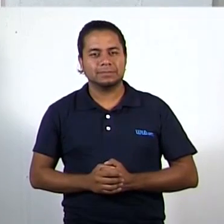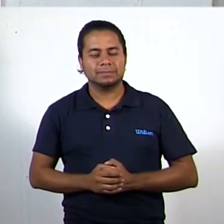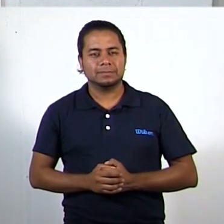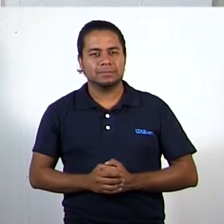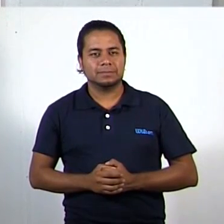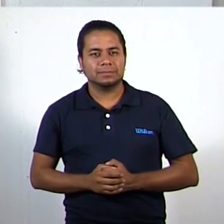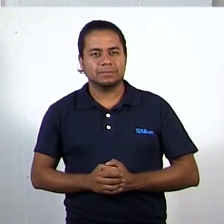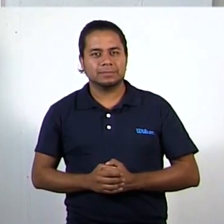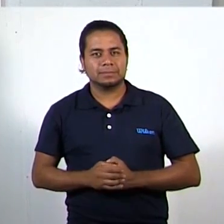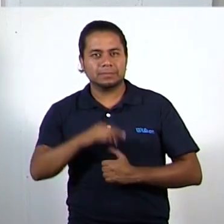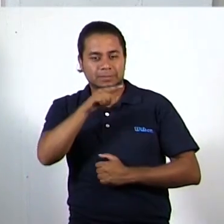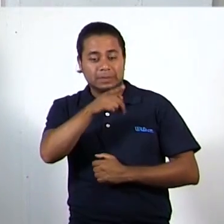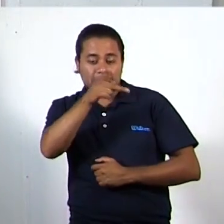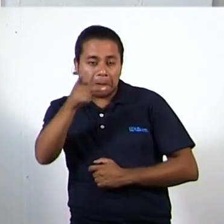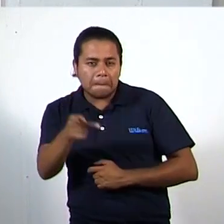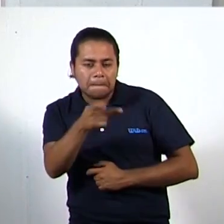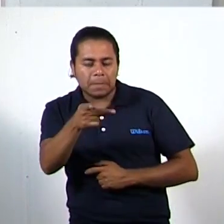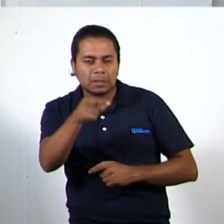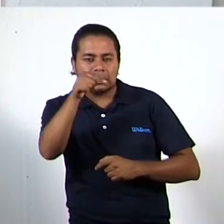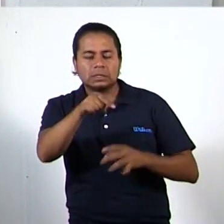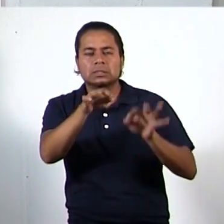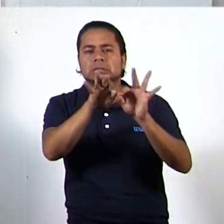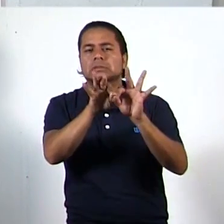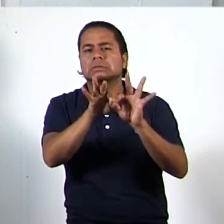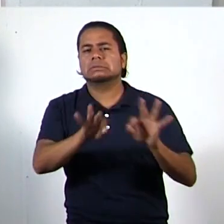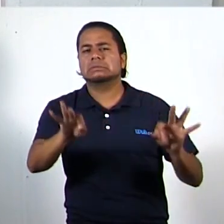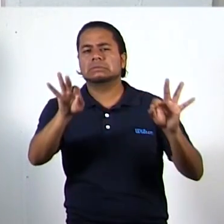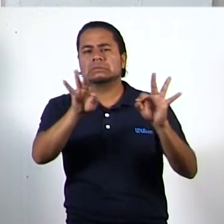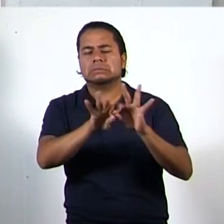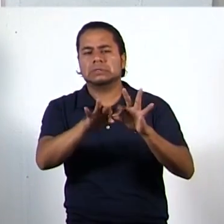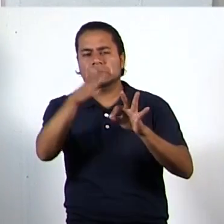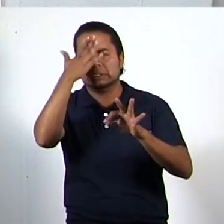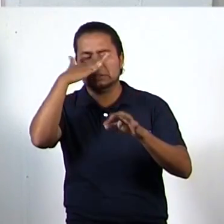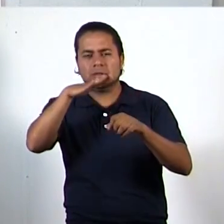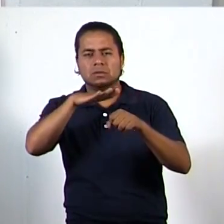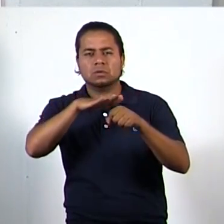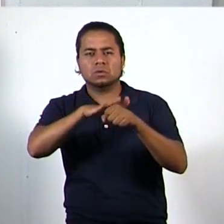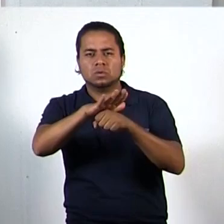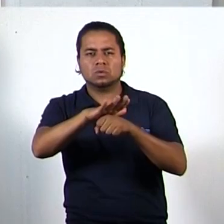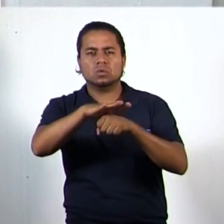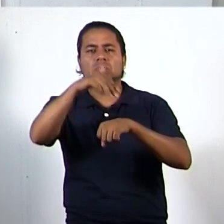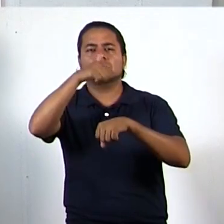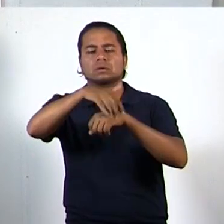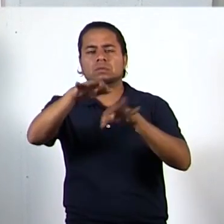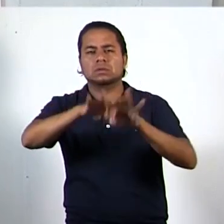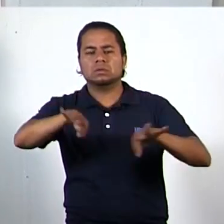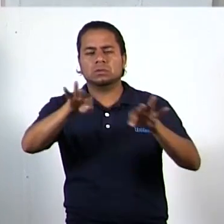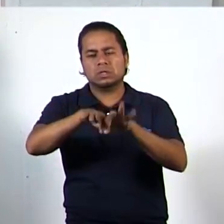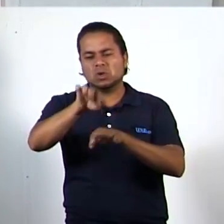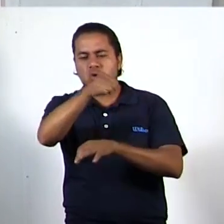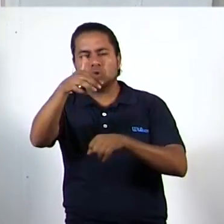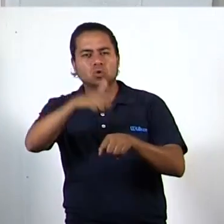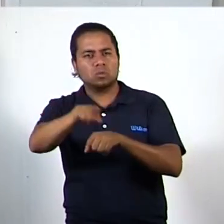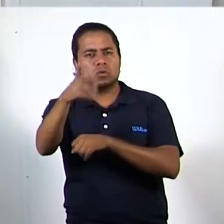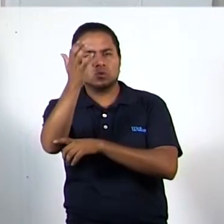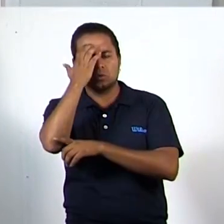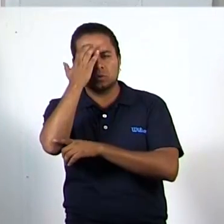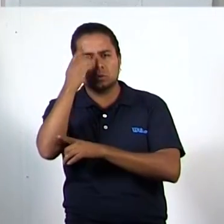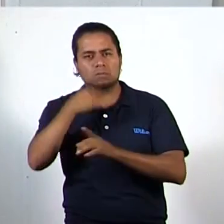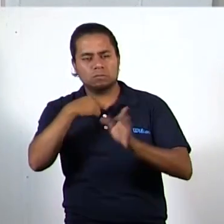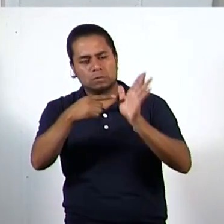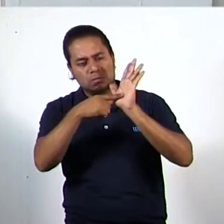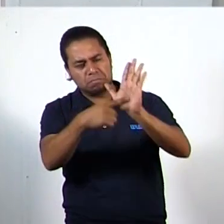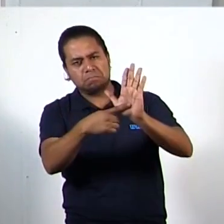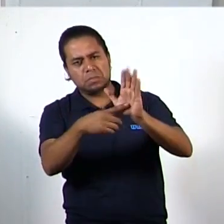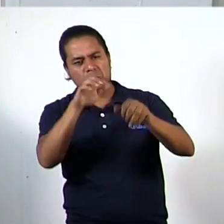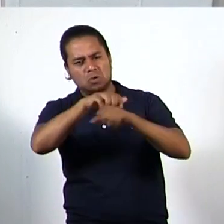De ahí, de esa pregunta importantísima y que hemos sabido cuál es el número más importante, seguimos con la otra. ¿Qué números conoces? Te presento un